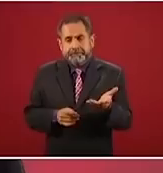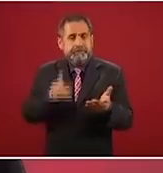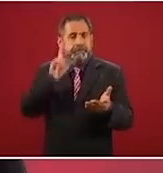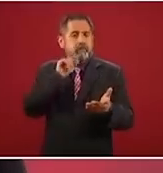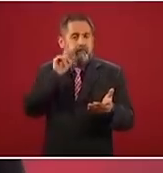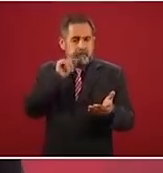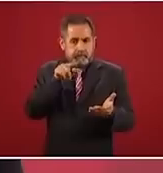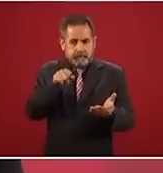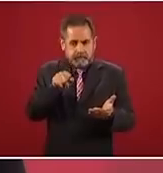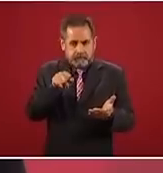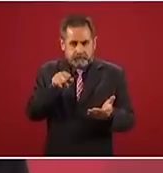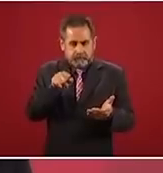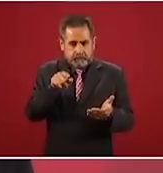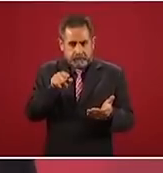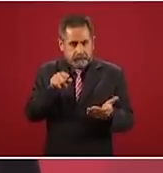mañana a